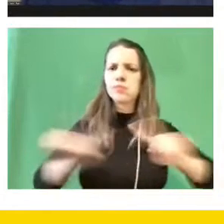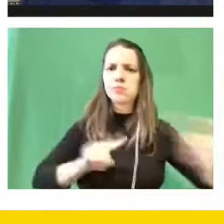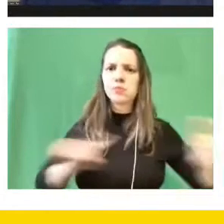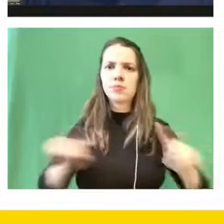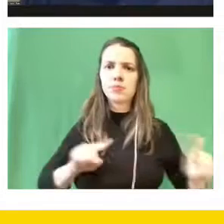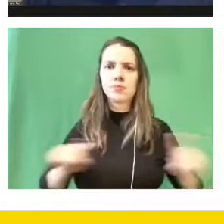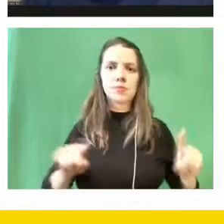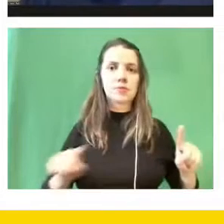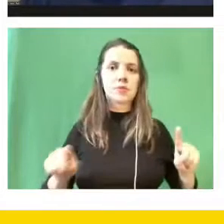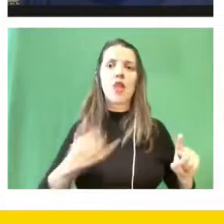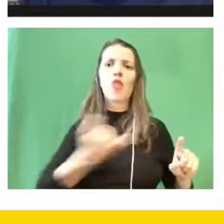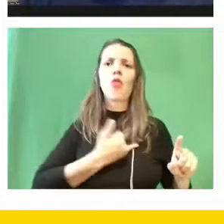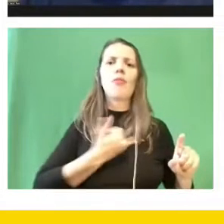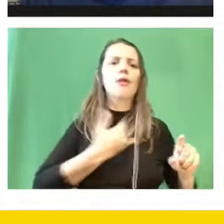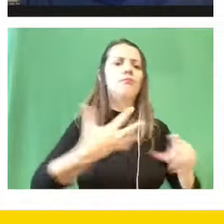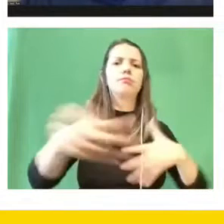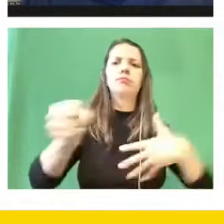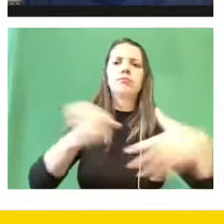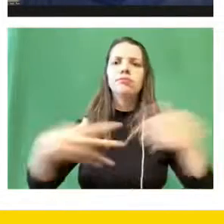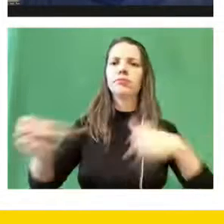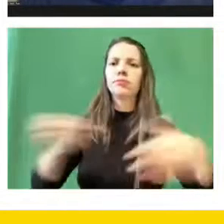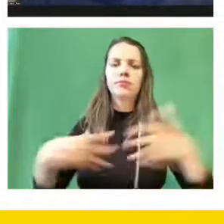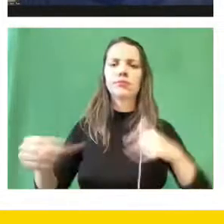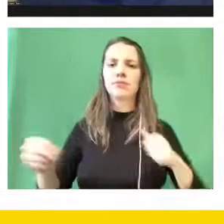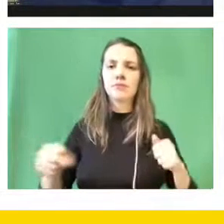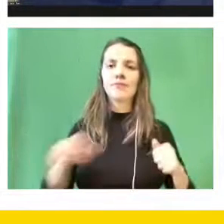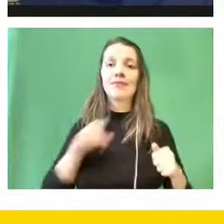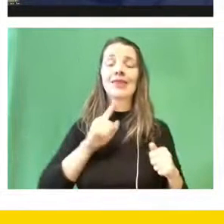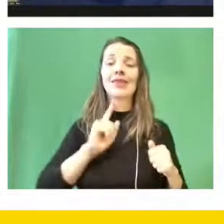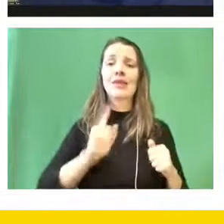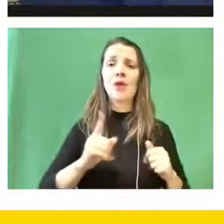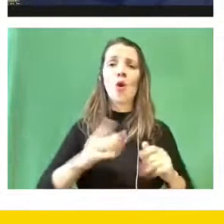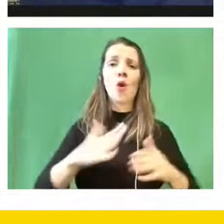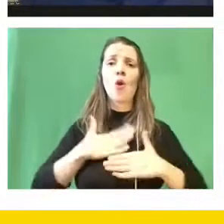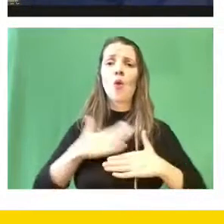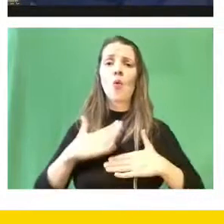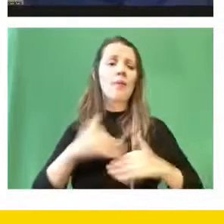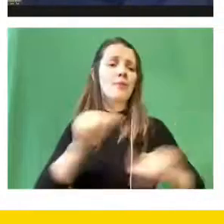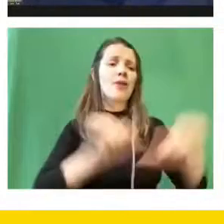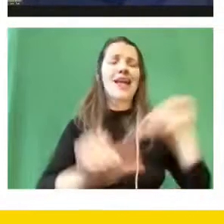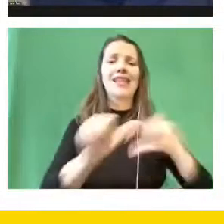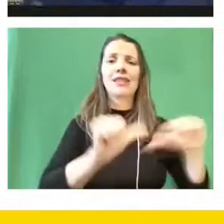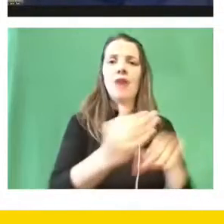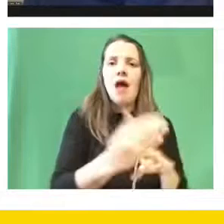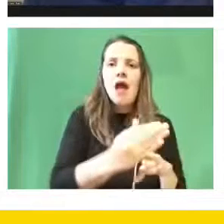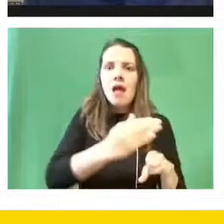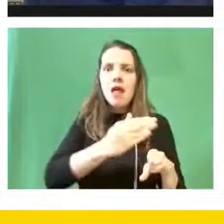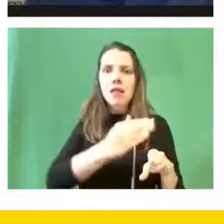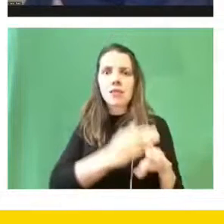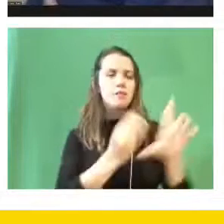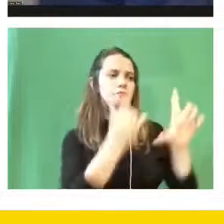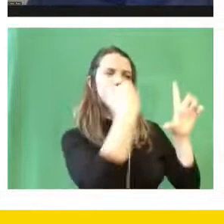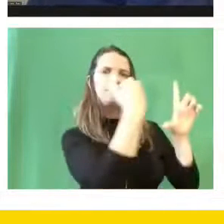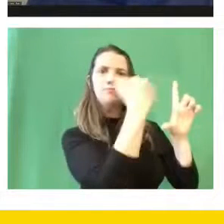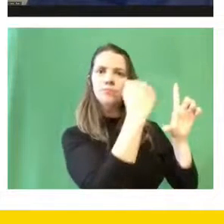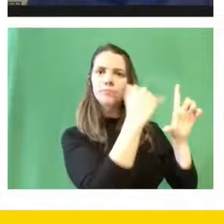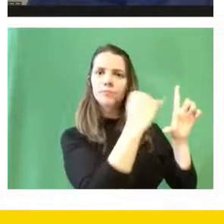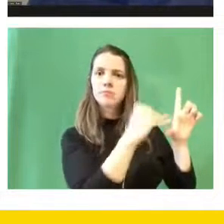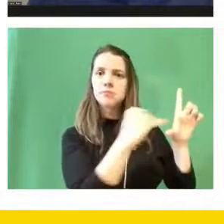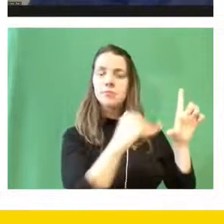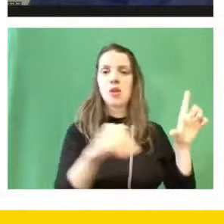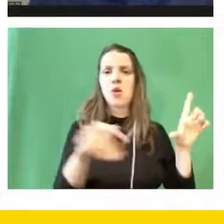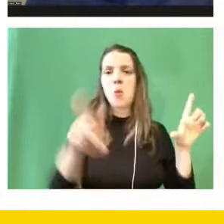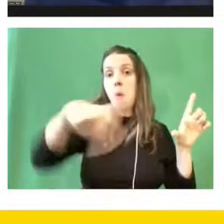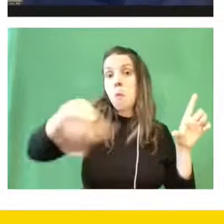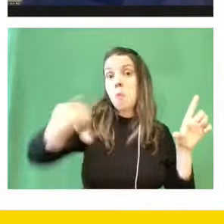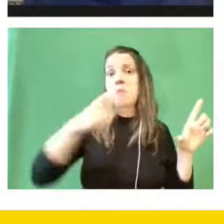amenaza, medir la vulnerabilidad y establecer el riesgo. Aun cuando esto pareciera a ustedes que no es nada nuevo,